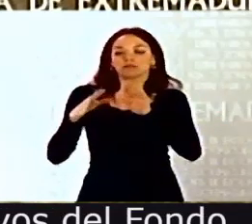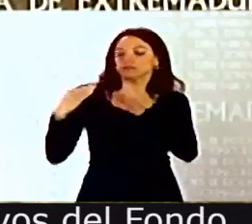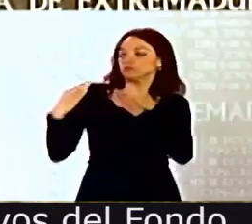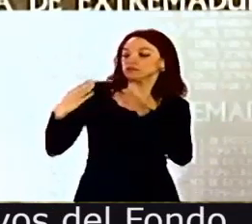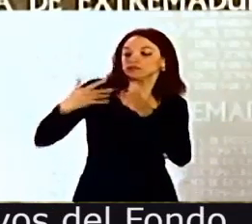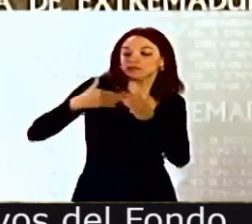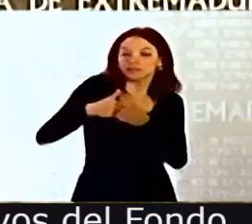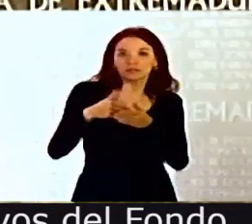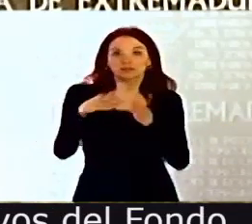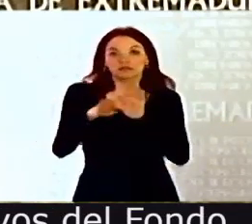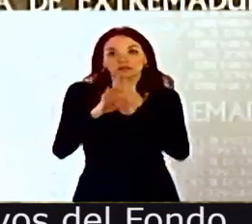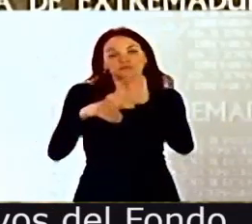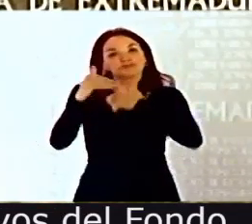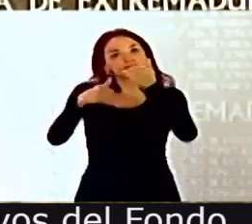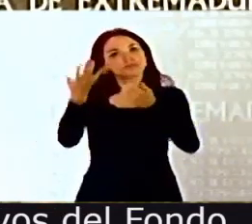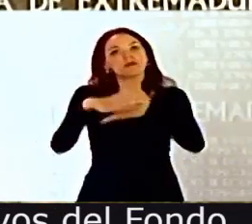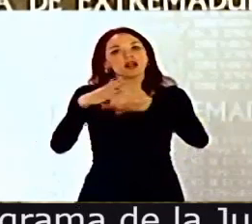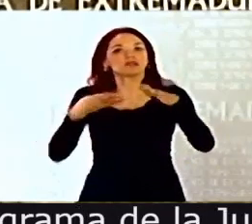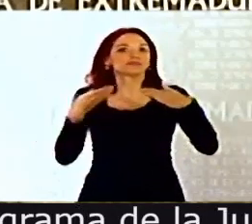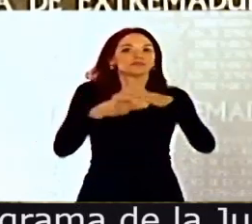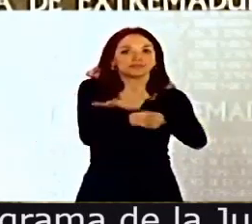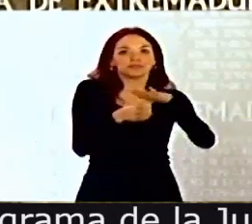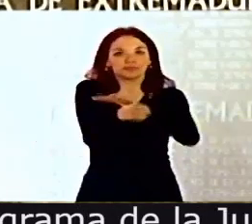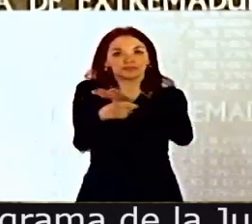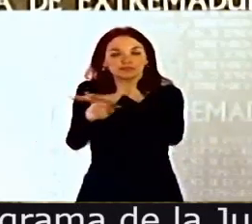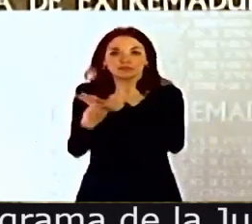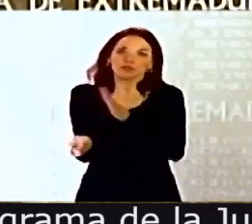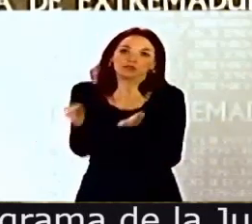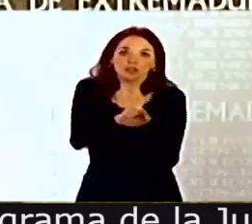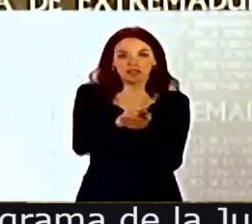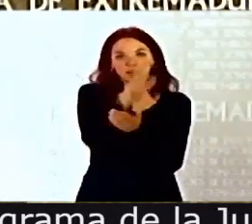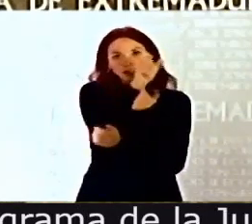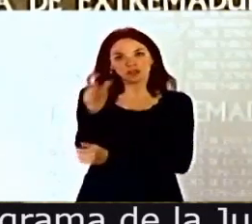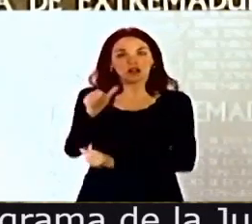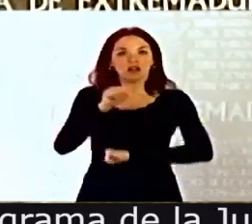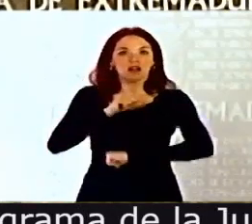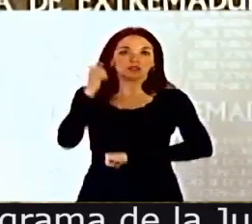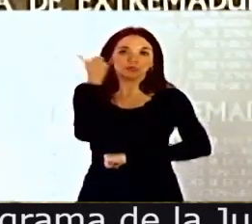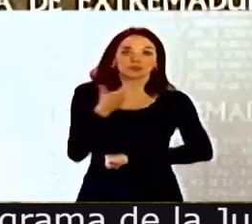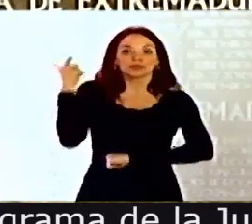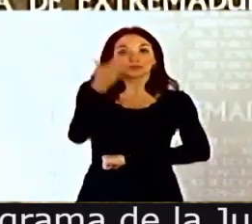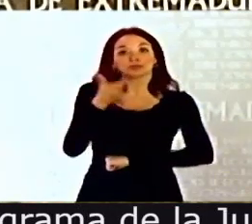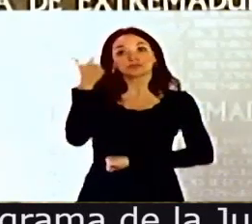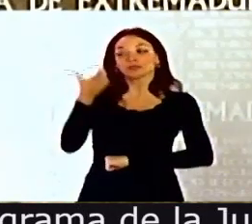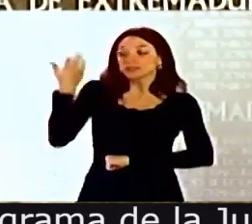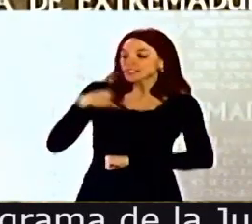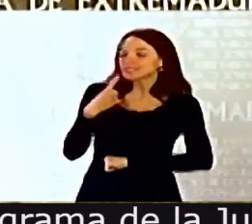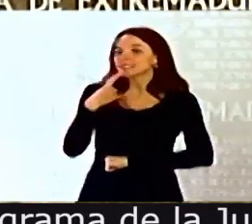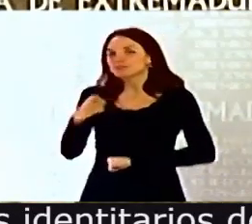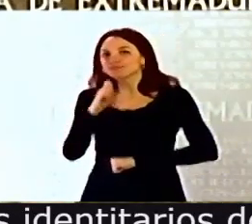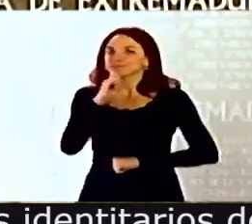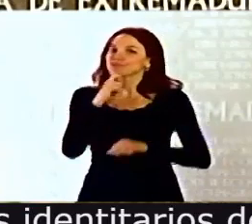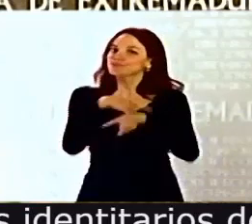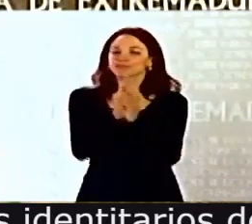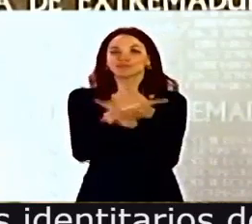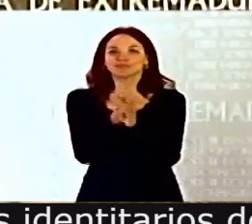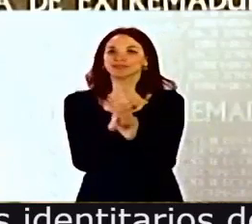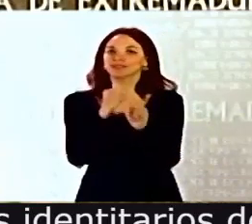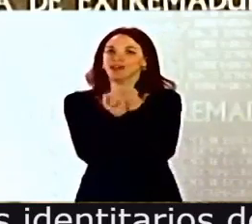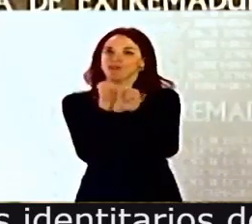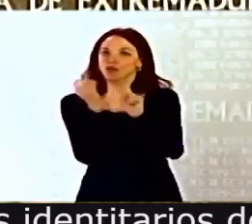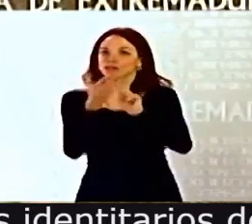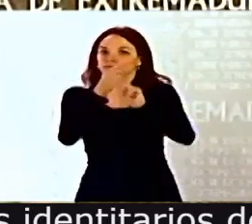itinerarios de orientación y de reinserción de esas personas parados de larga duración que presentan una mayor dificultad para acceder al mercado